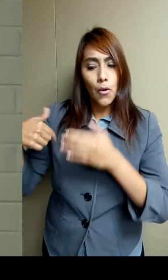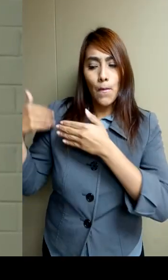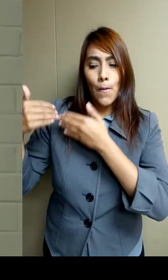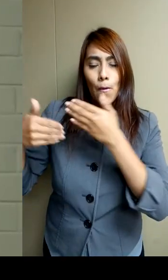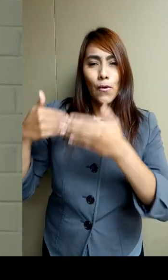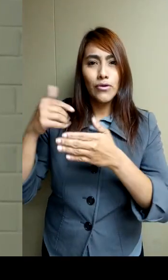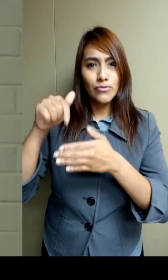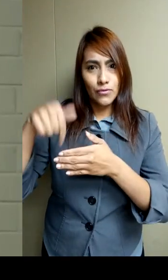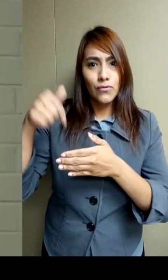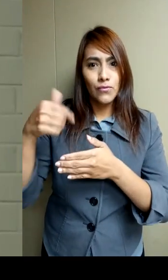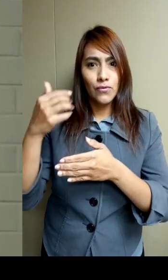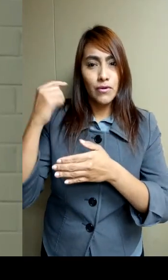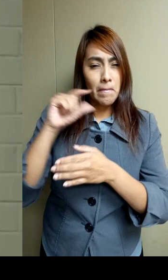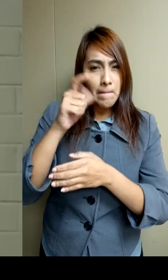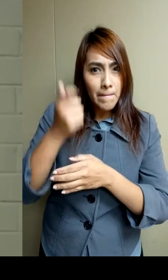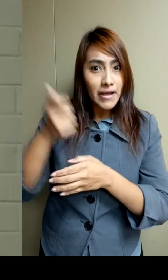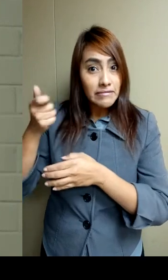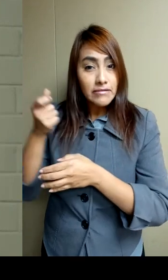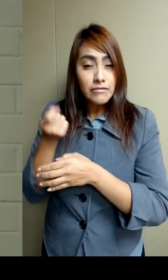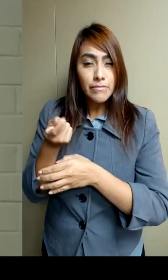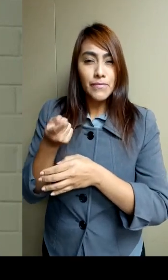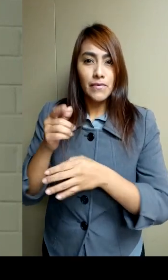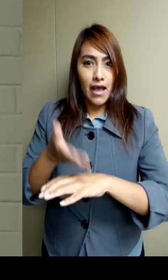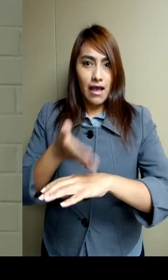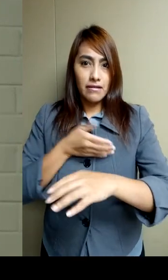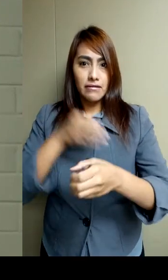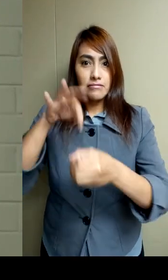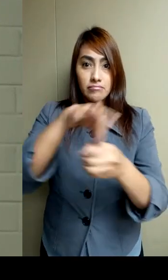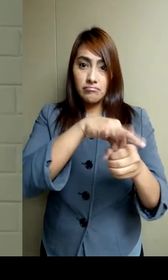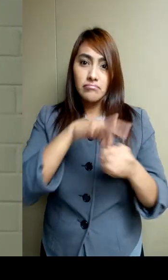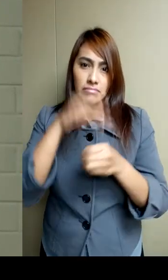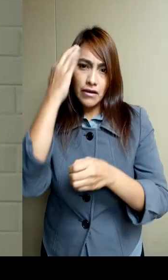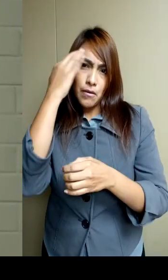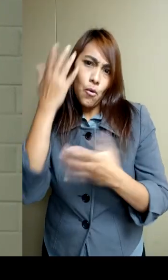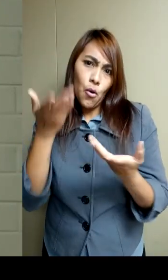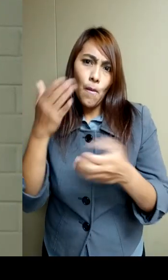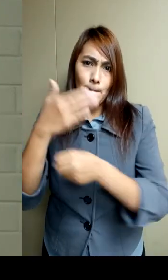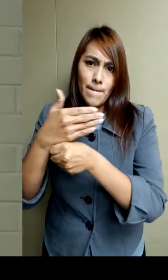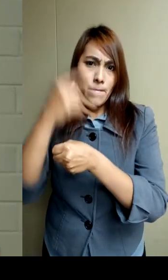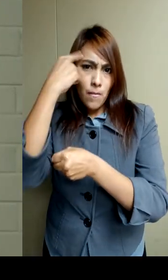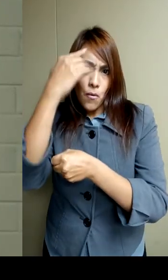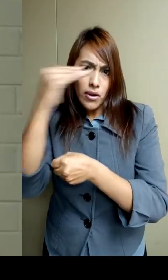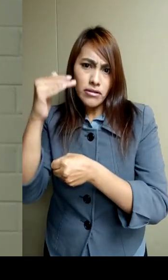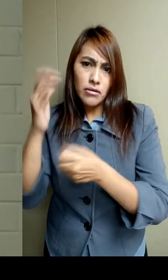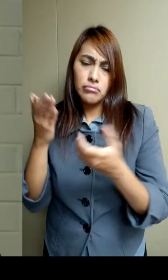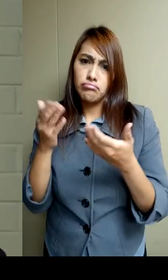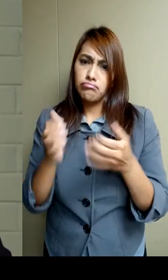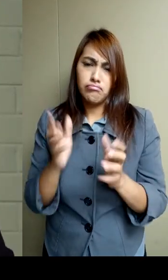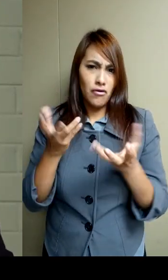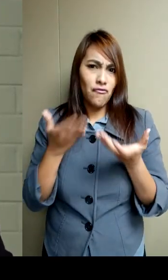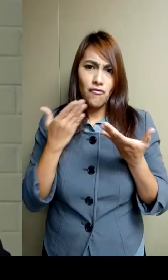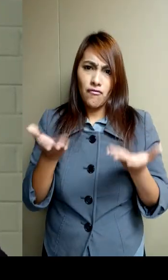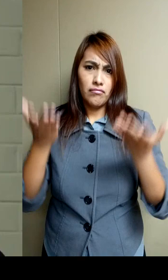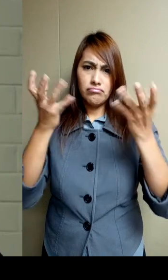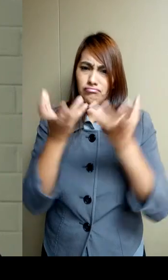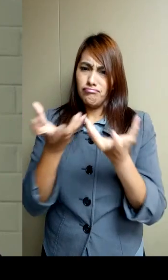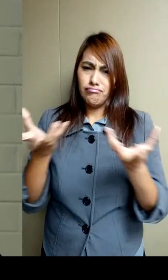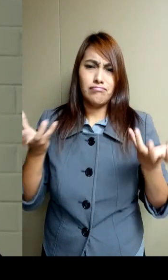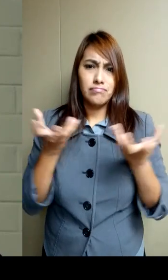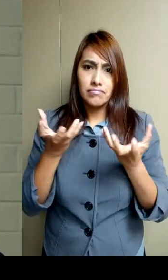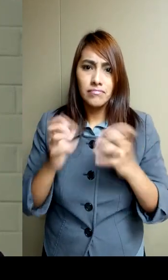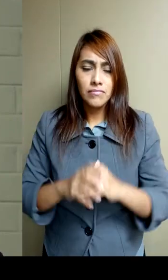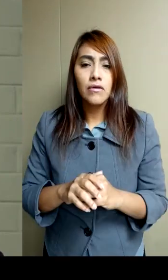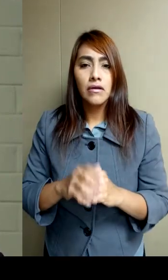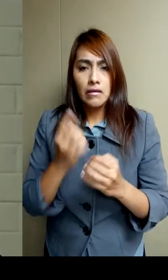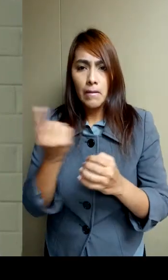período electoral un período donde se quiere desacreditar un partido político que tiene la mayor aceptación pero se está